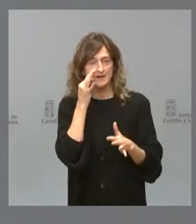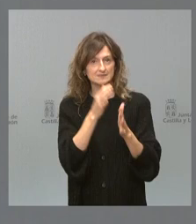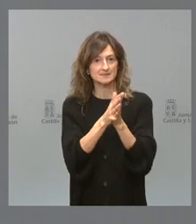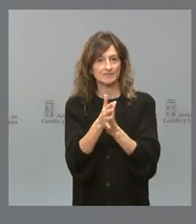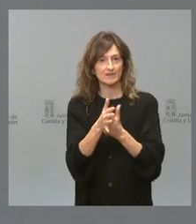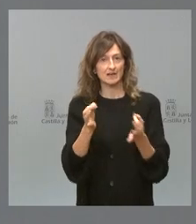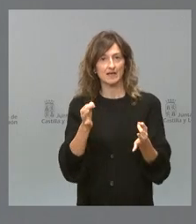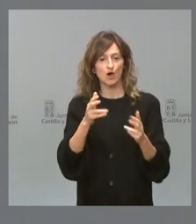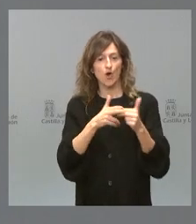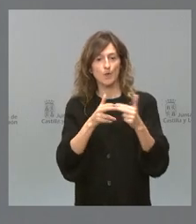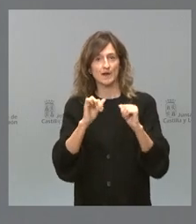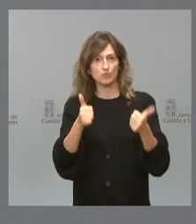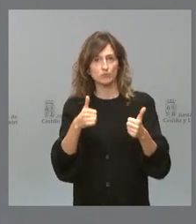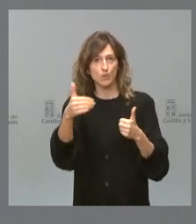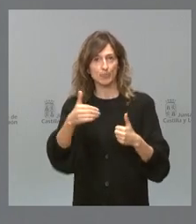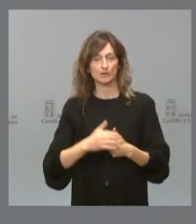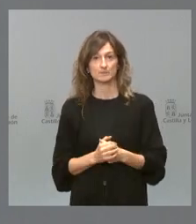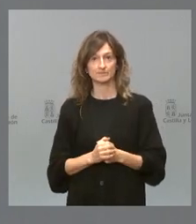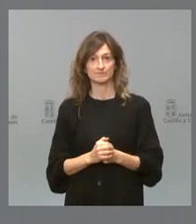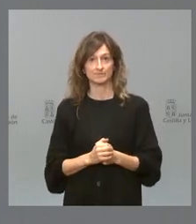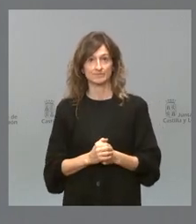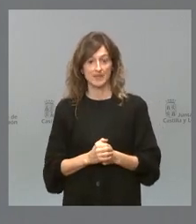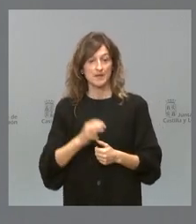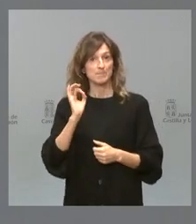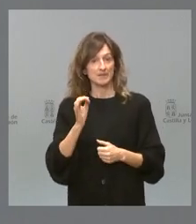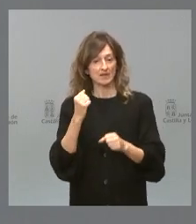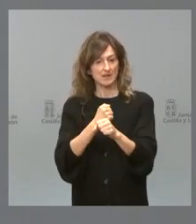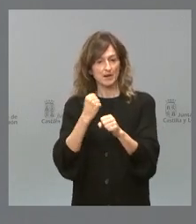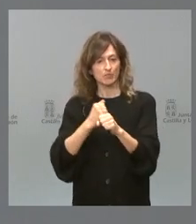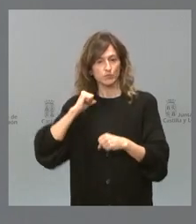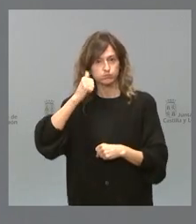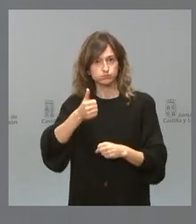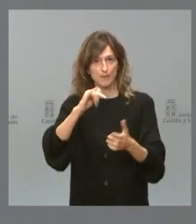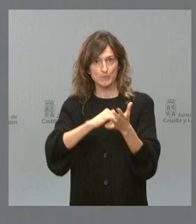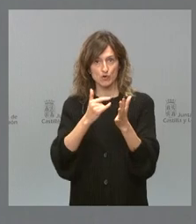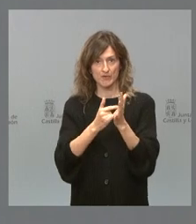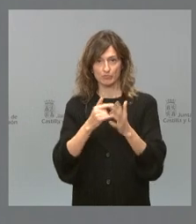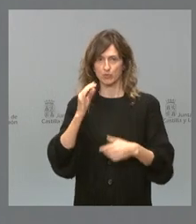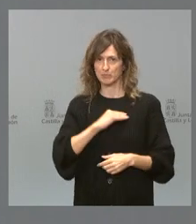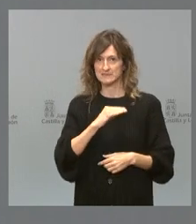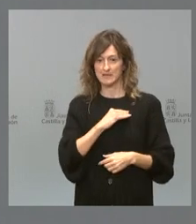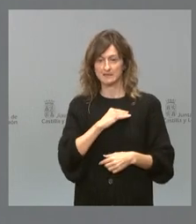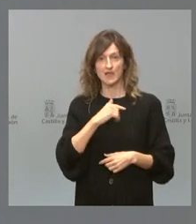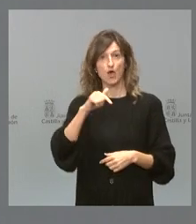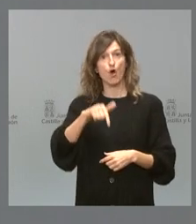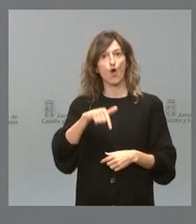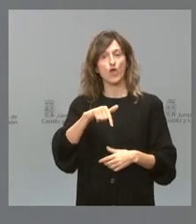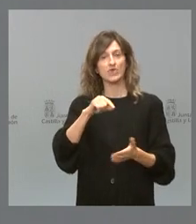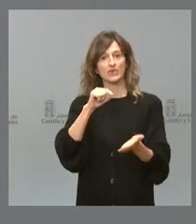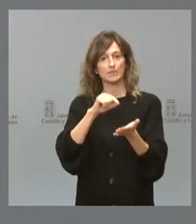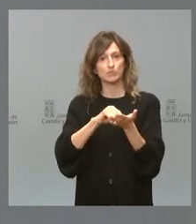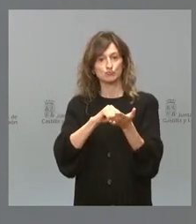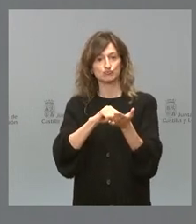cuándo prevén iniciar las obras Pues es verdad que llevamos mucho tiempo trabajando en este proyecto y hoy es un punto de